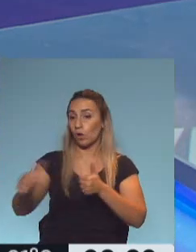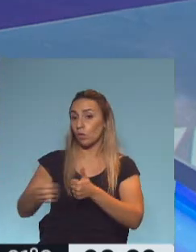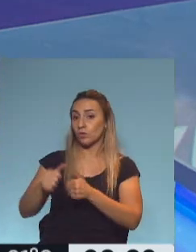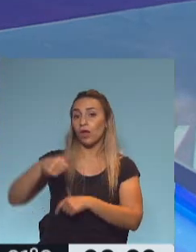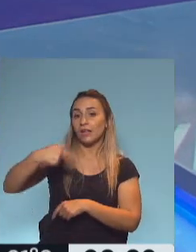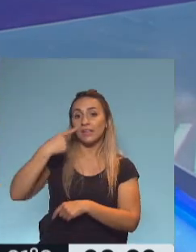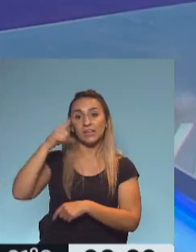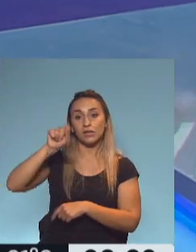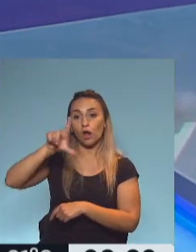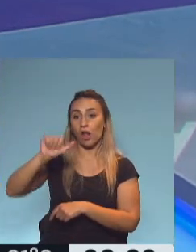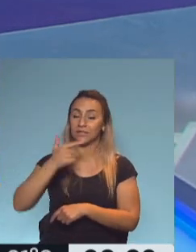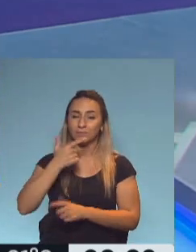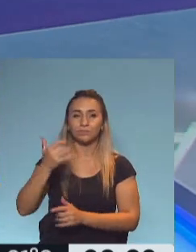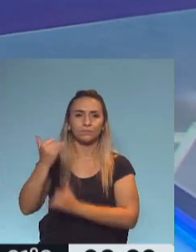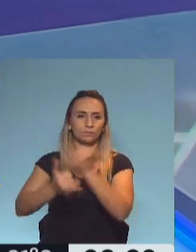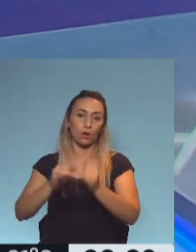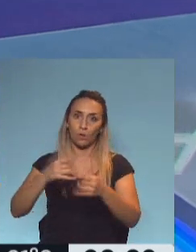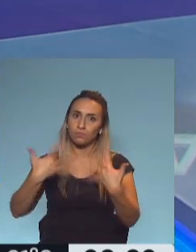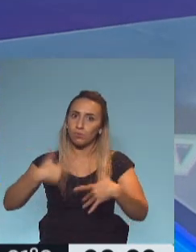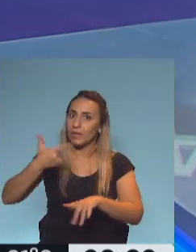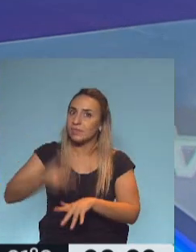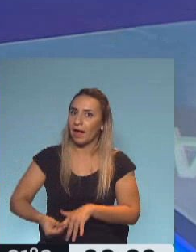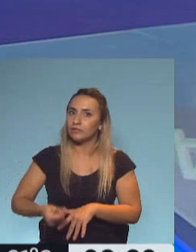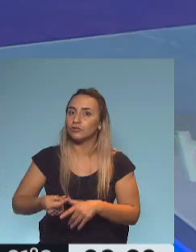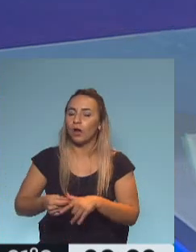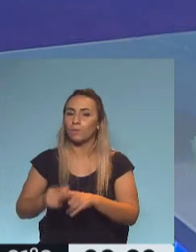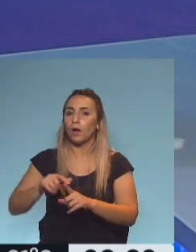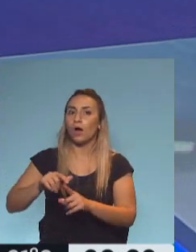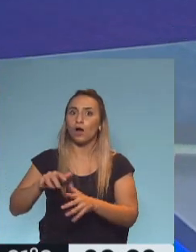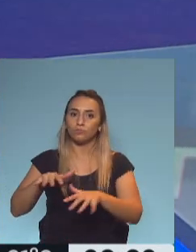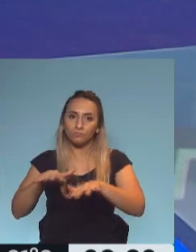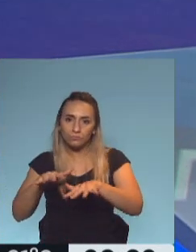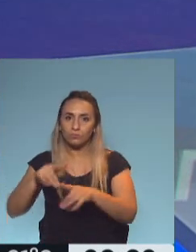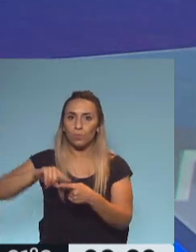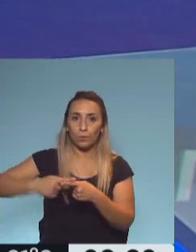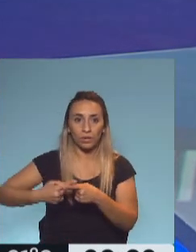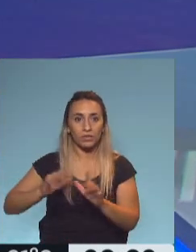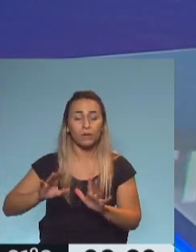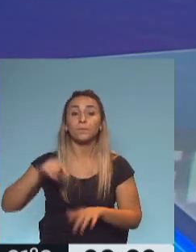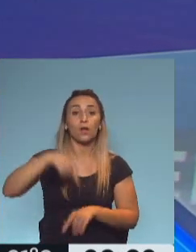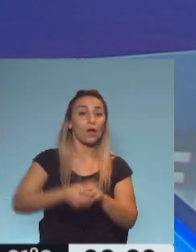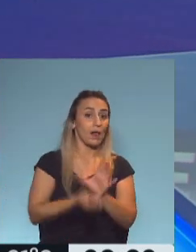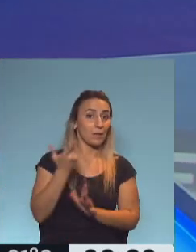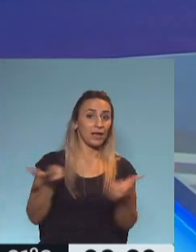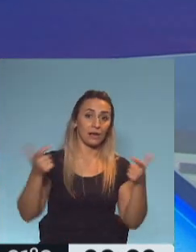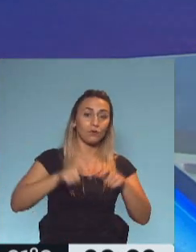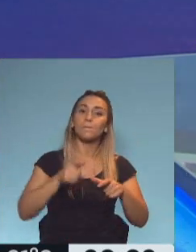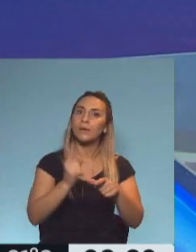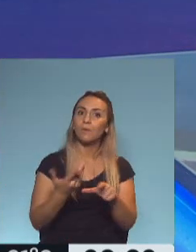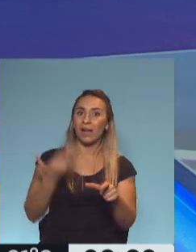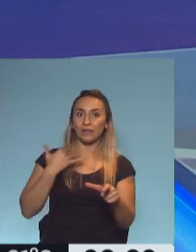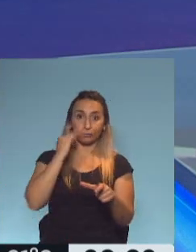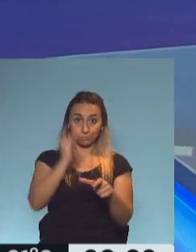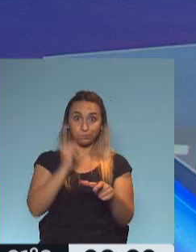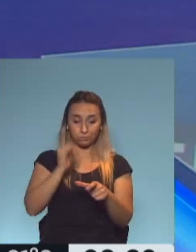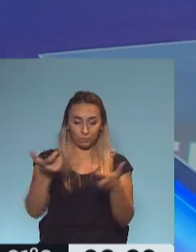muy intensa desde lo político. Vamos a hacer un repaso enseguida de los discursos. La reunión que tuvo lugar esta mañana era de la que hablábamos ayer. Larreta